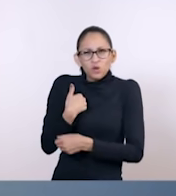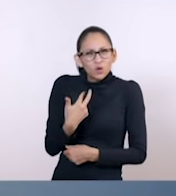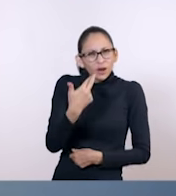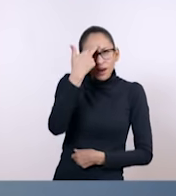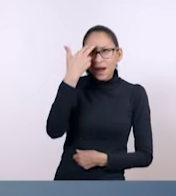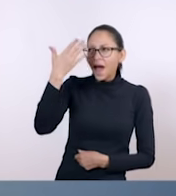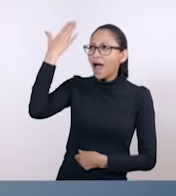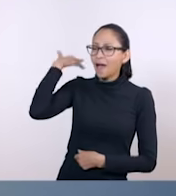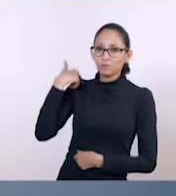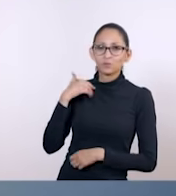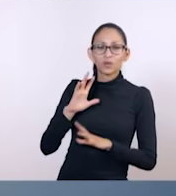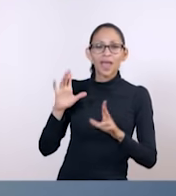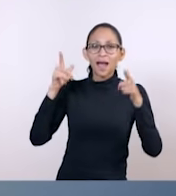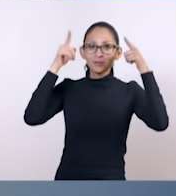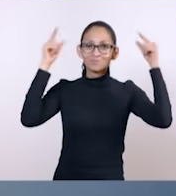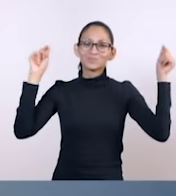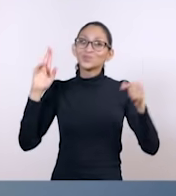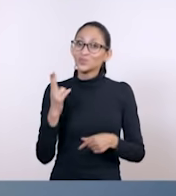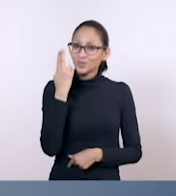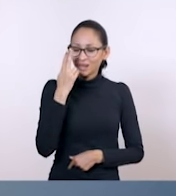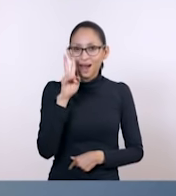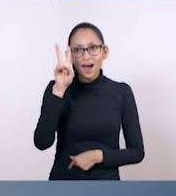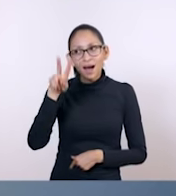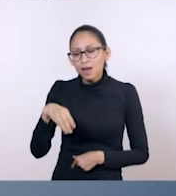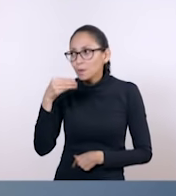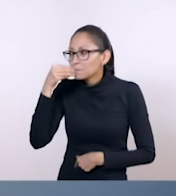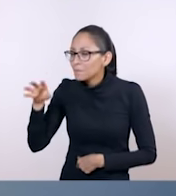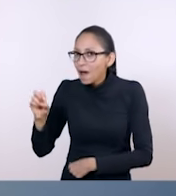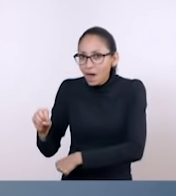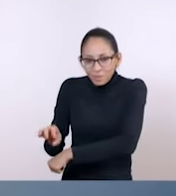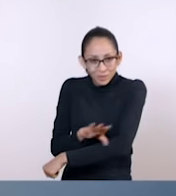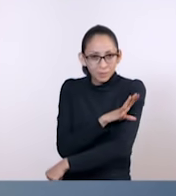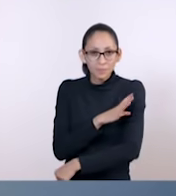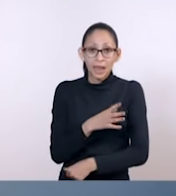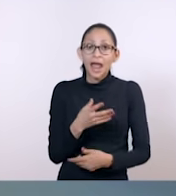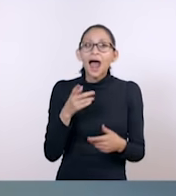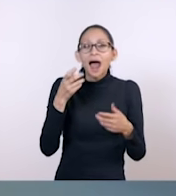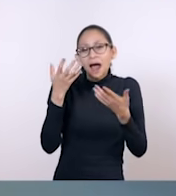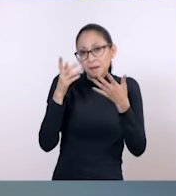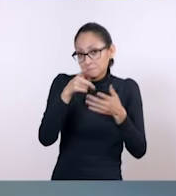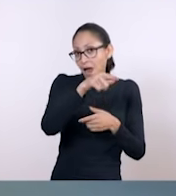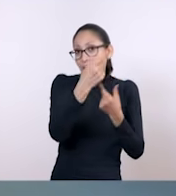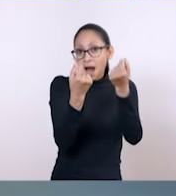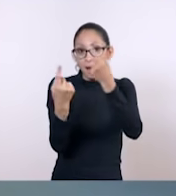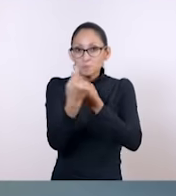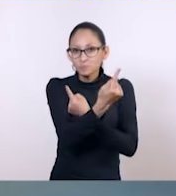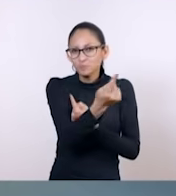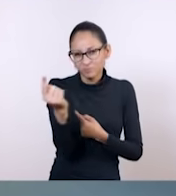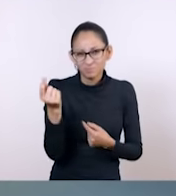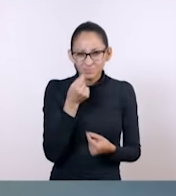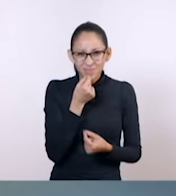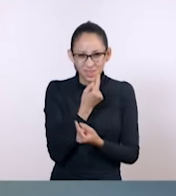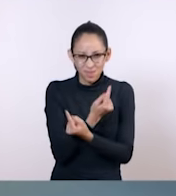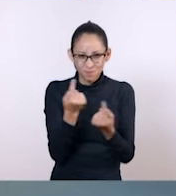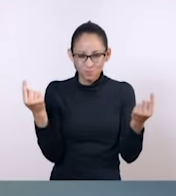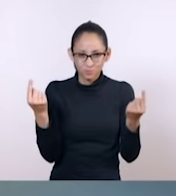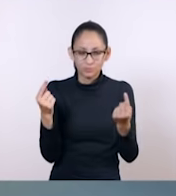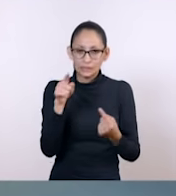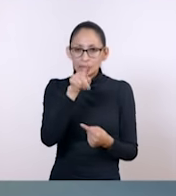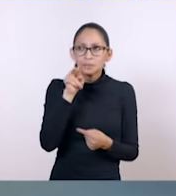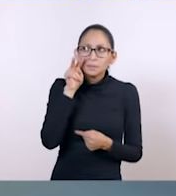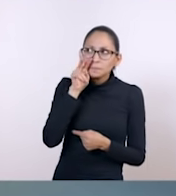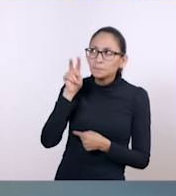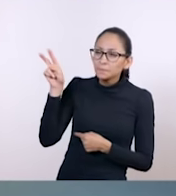acuerdo cuando me gradué de la universidad. Excelente, qué emoción. Y así algunos de los niños y las niñas que nos ven y que